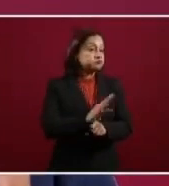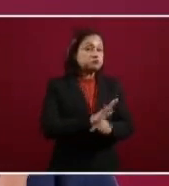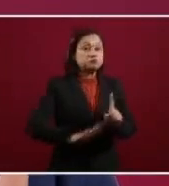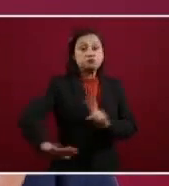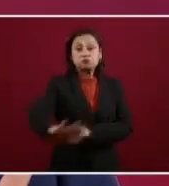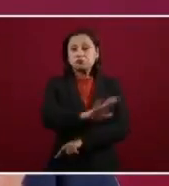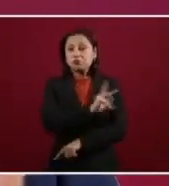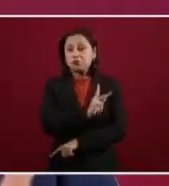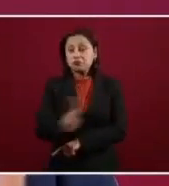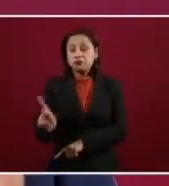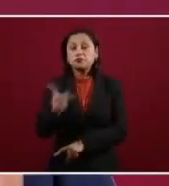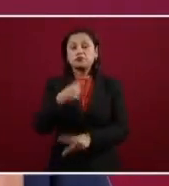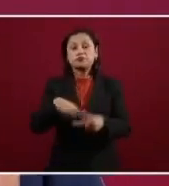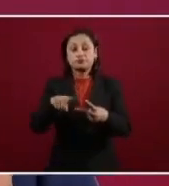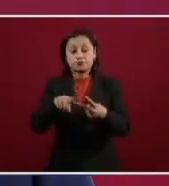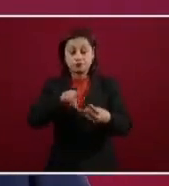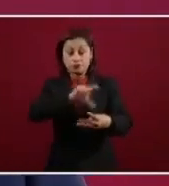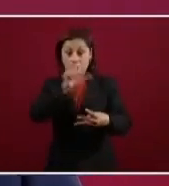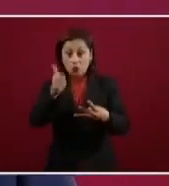humano